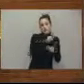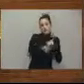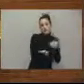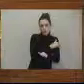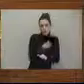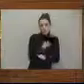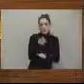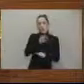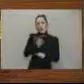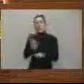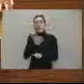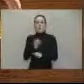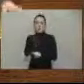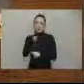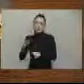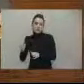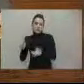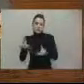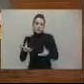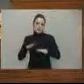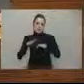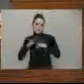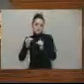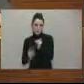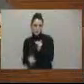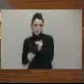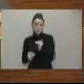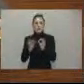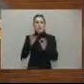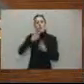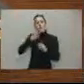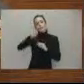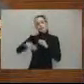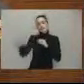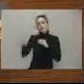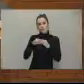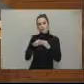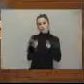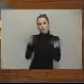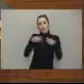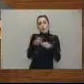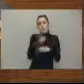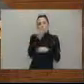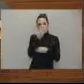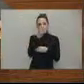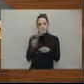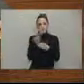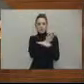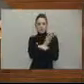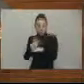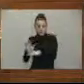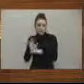con movilidad reducida. Respecto a esto, se ha planteado una enmienda por parte del Grupo Parlamentario Socialista que planteaba